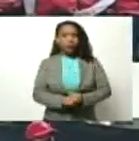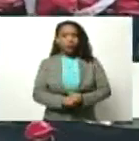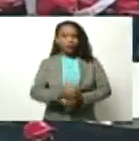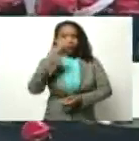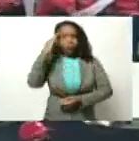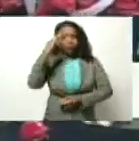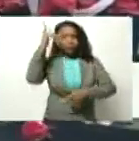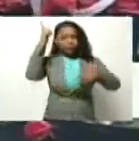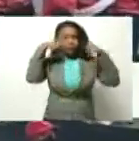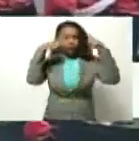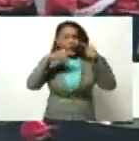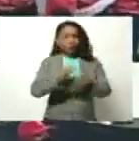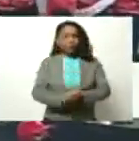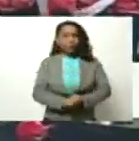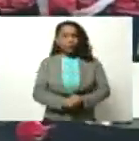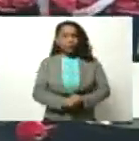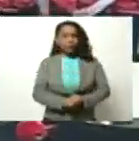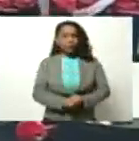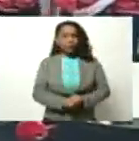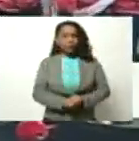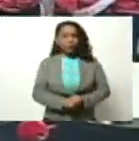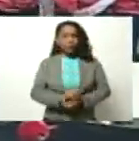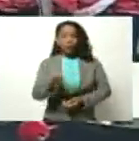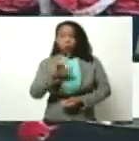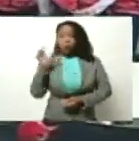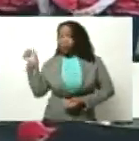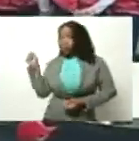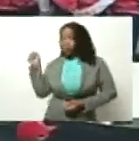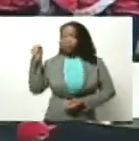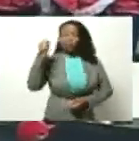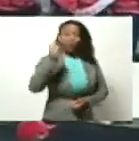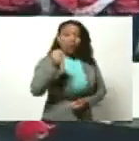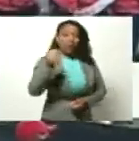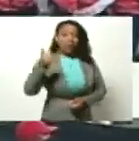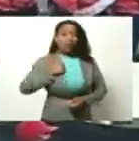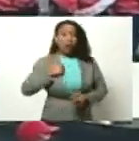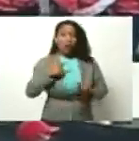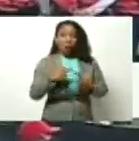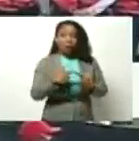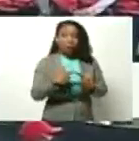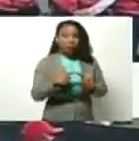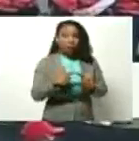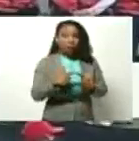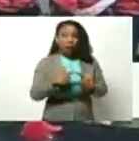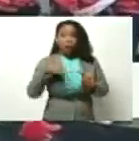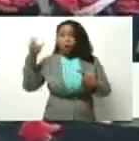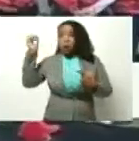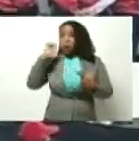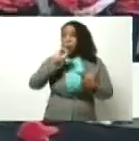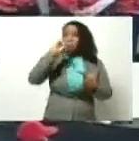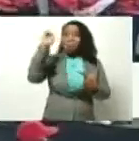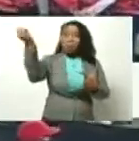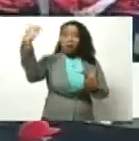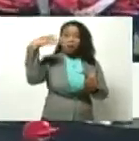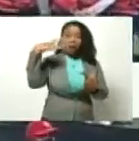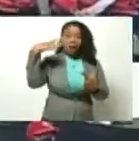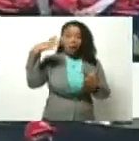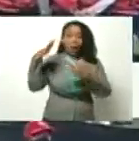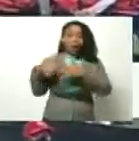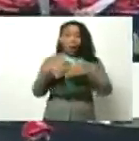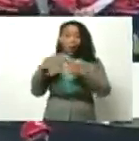el comandante Hugo Chávez no lo trajimos importado de Canadá no nos lo mandaron los gringos